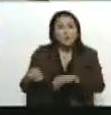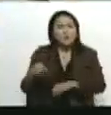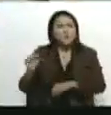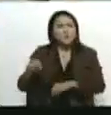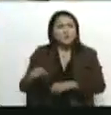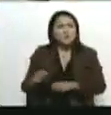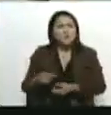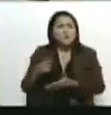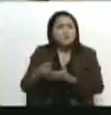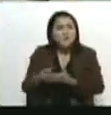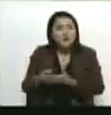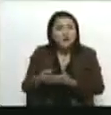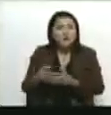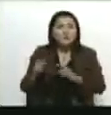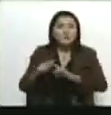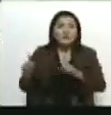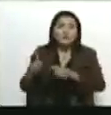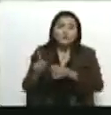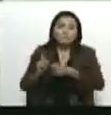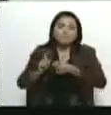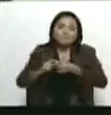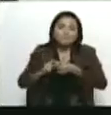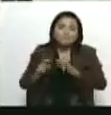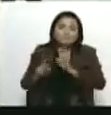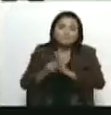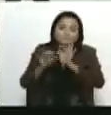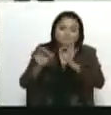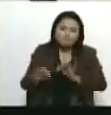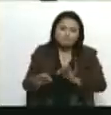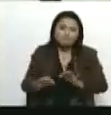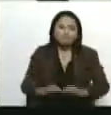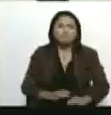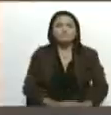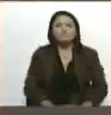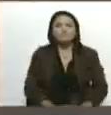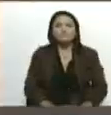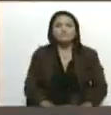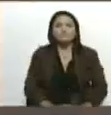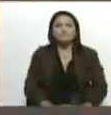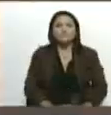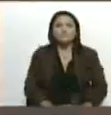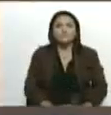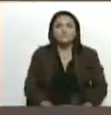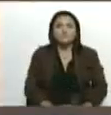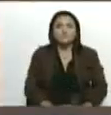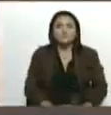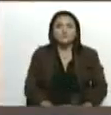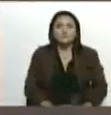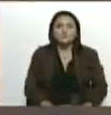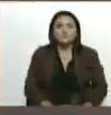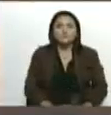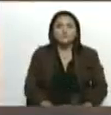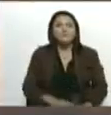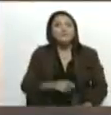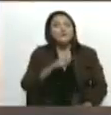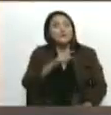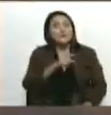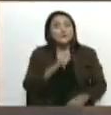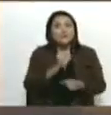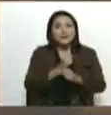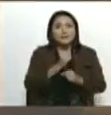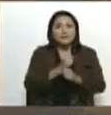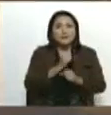los impuestos, pero por medio de la ley. Eduard Pereira, La Noticia. Precisamente trabajo orientado en esa tercera